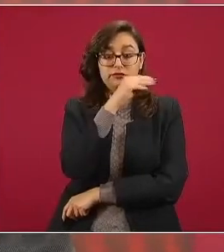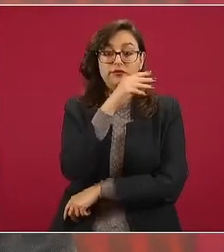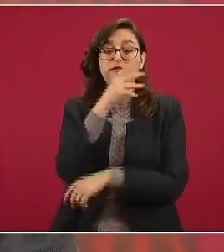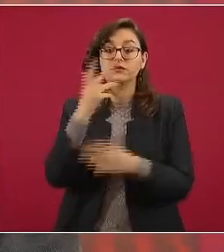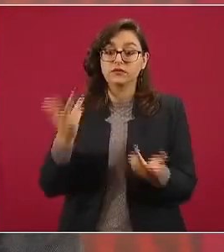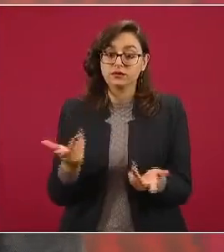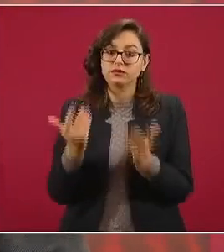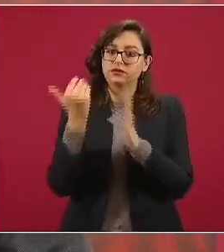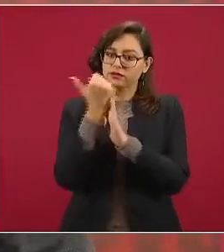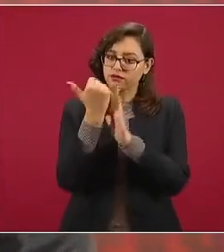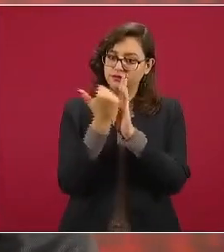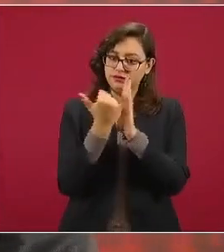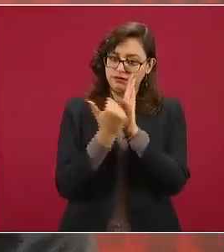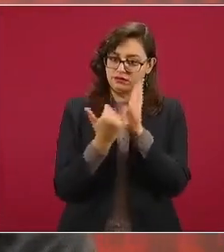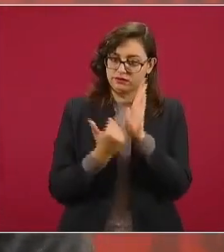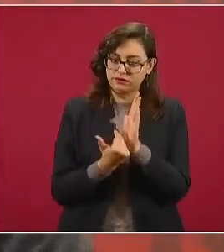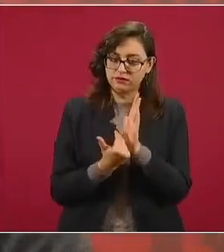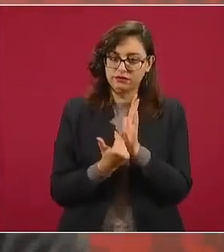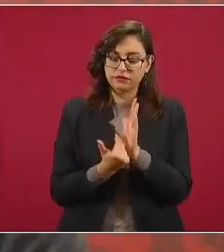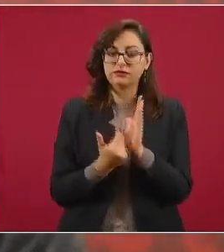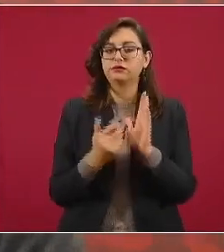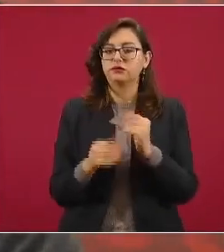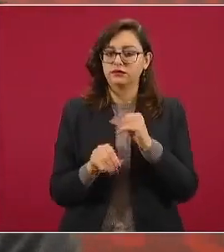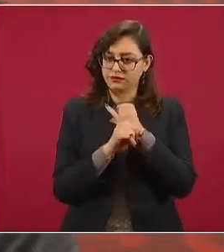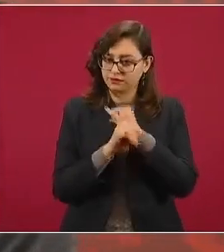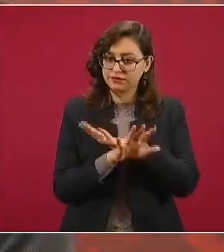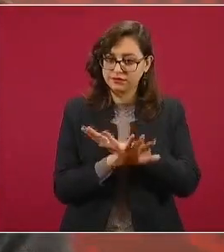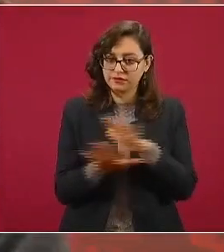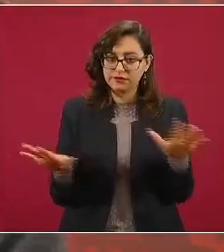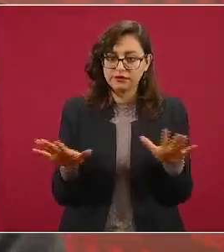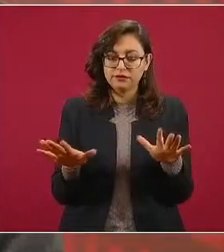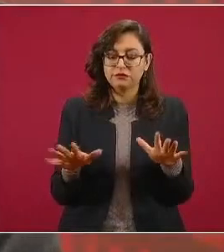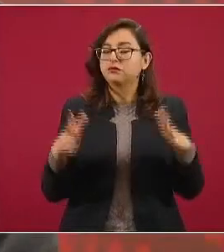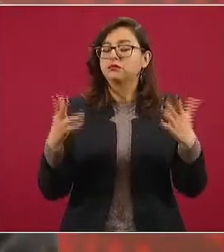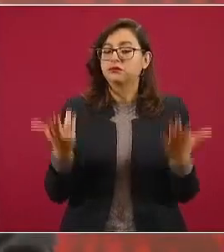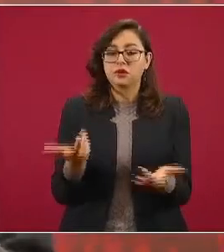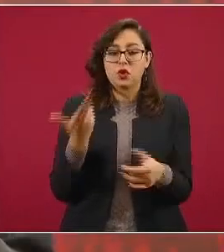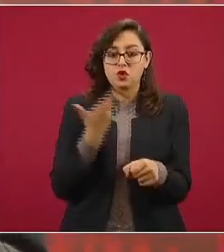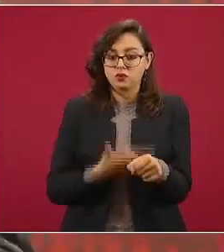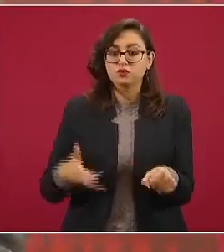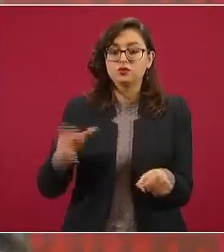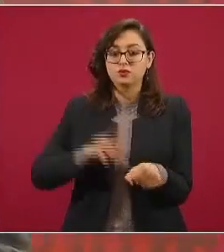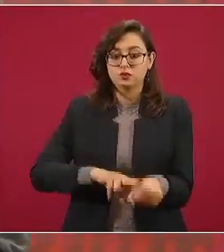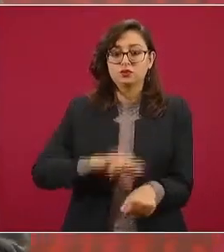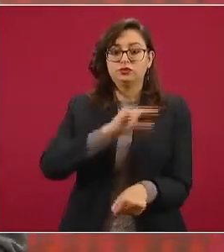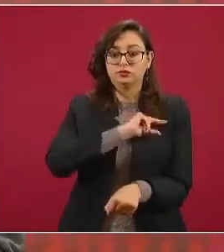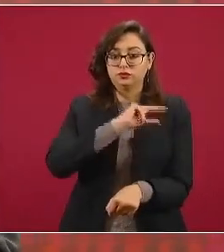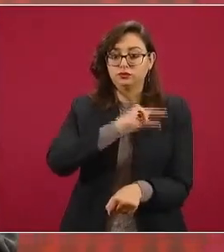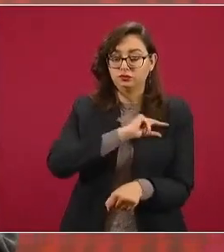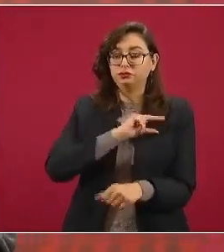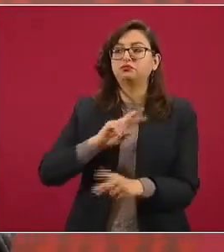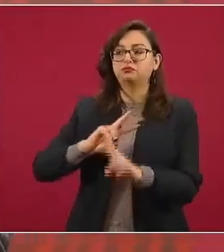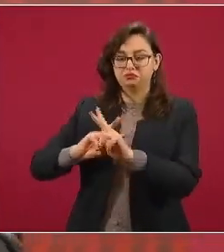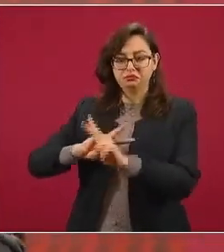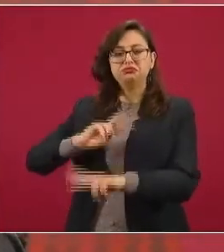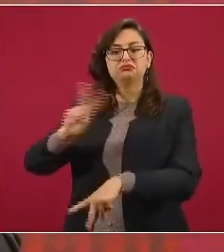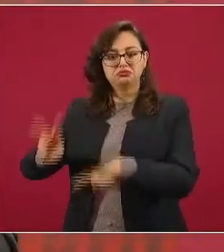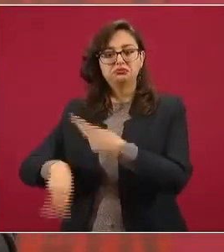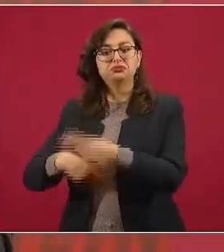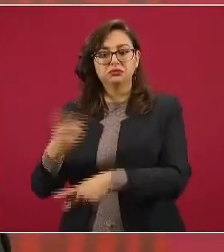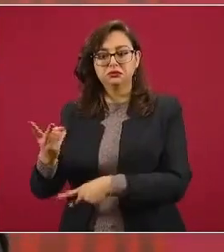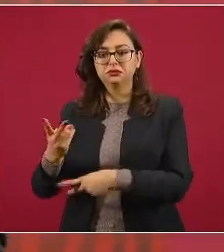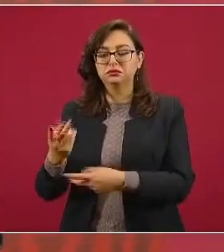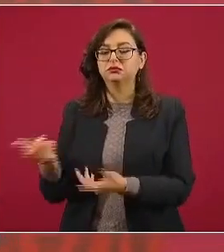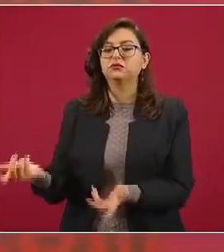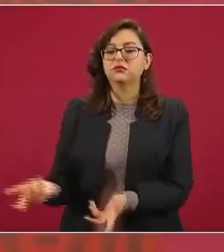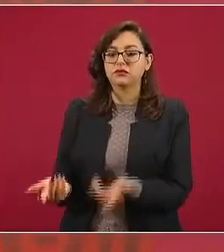informando, que se va a dar a conocer, puede ir a un hospital, a esas 150 camas y ser